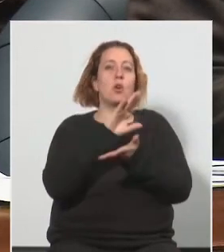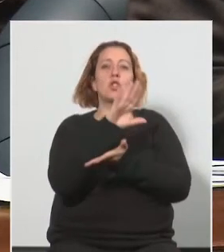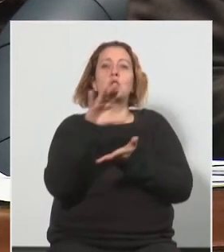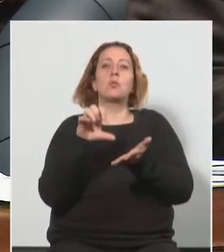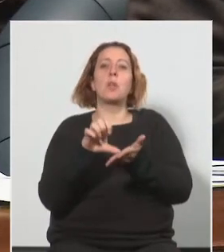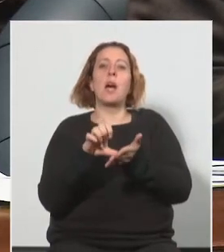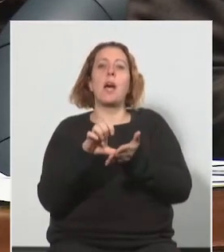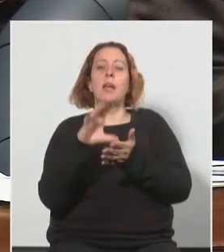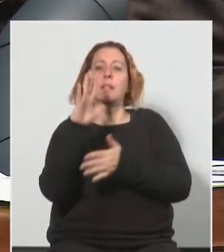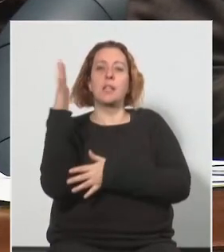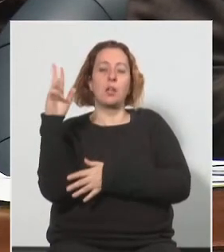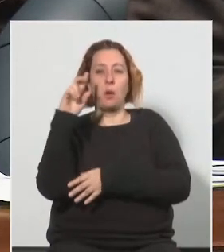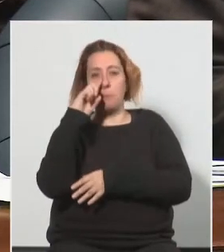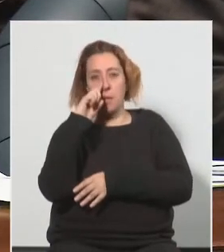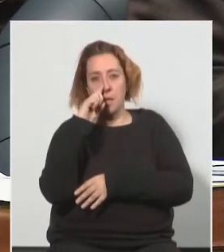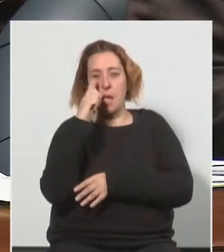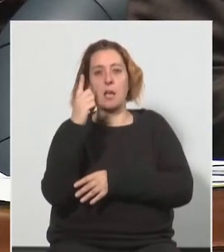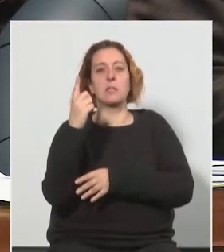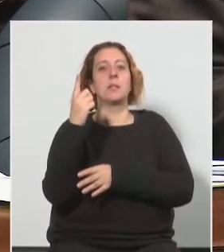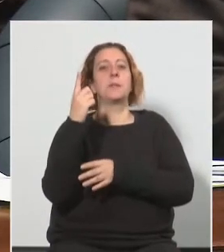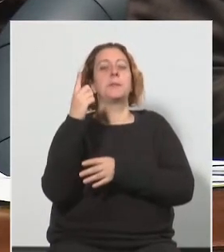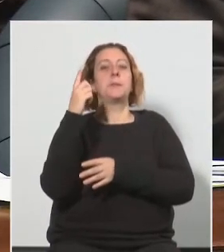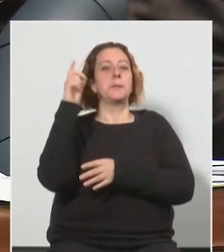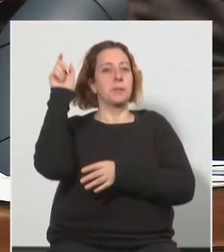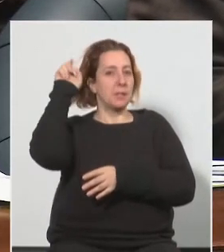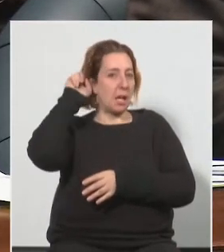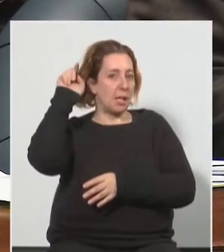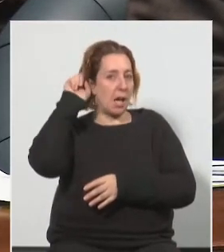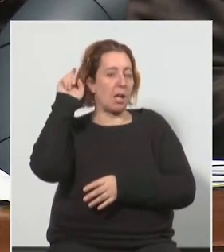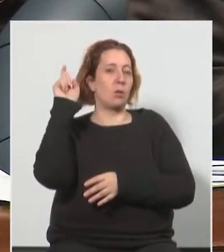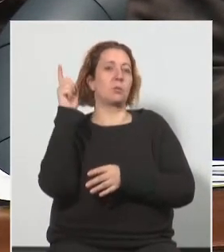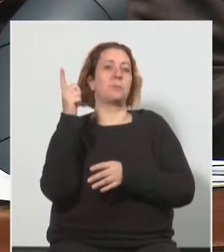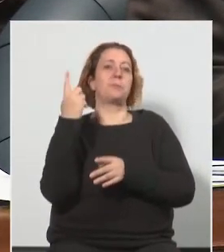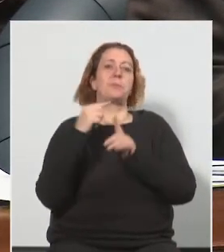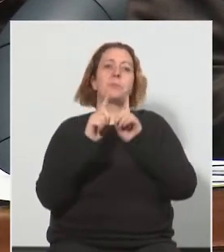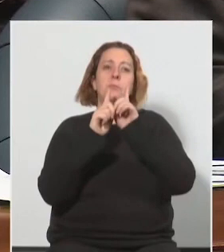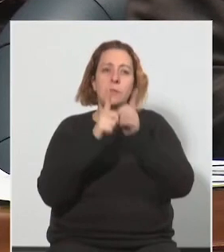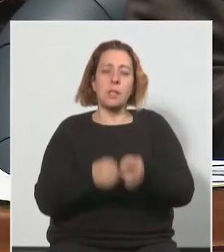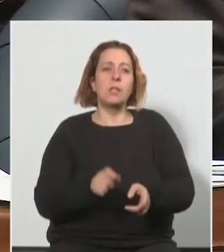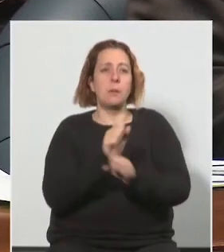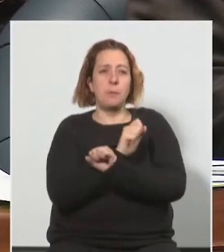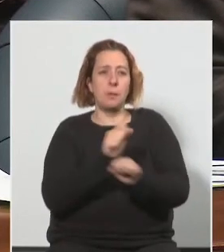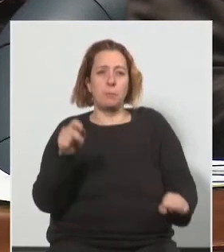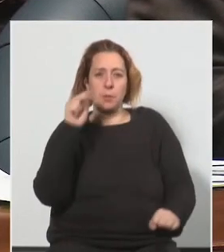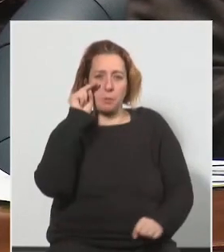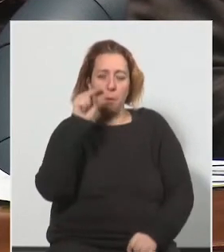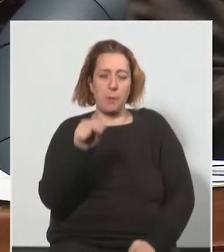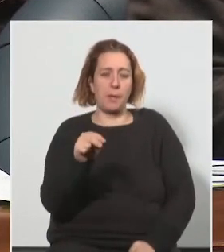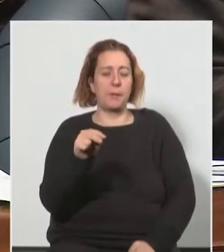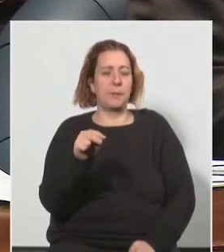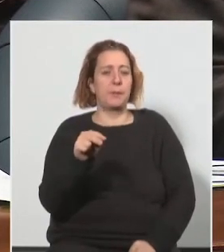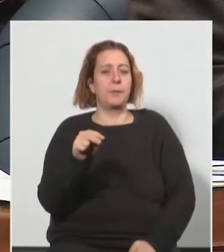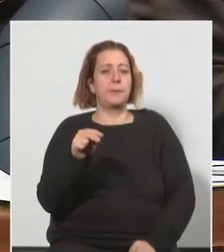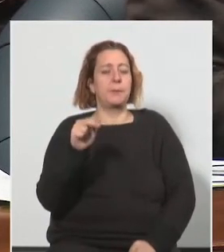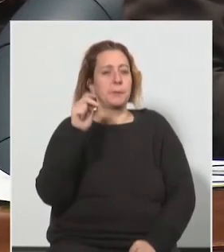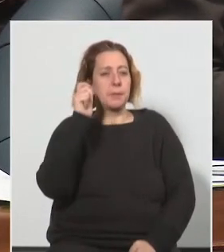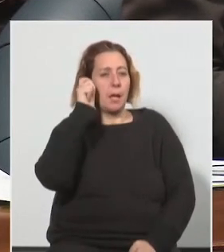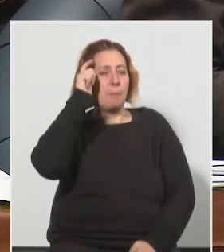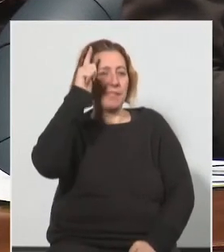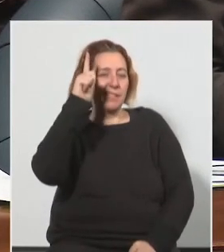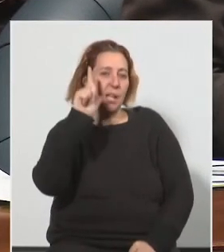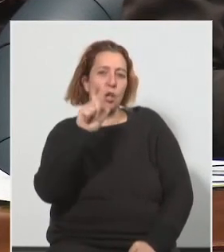interior como Minas y San Carlos. También pudimos apreciar las capacidades logísticas